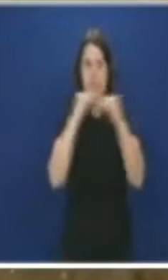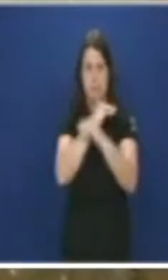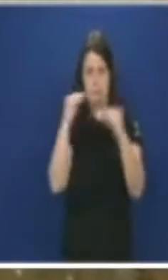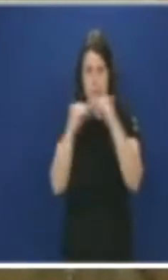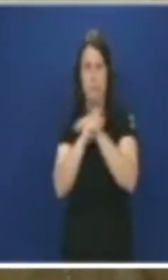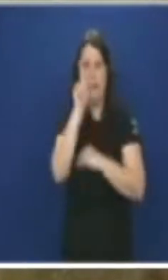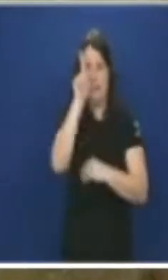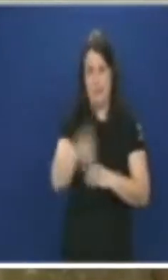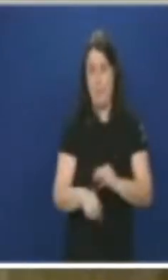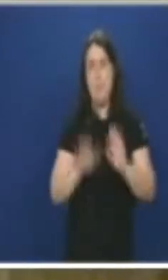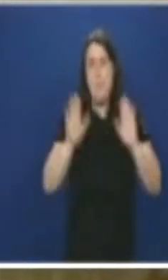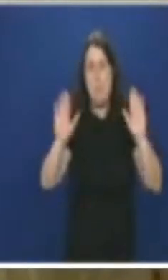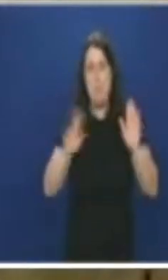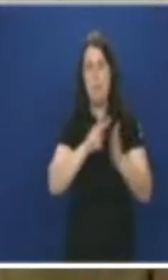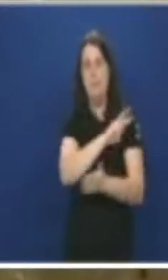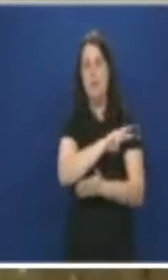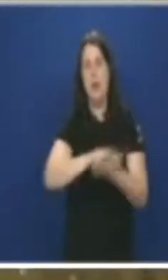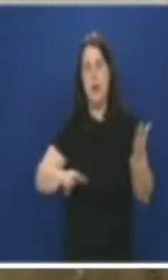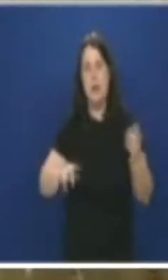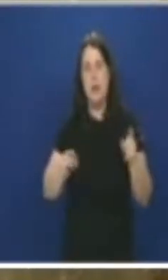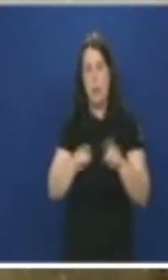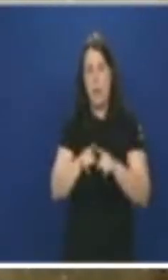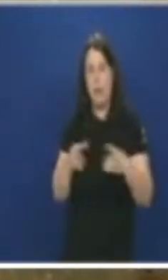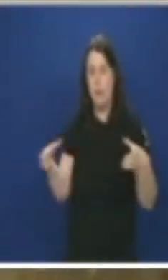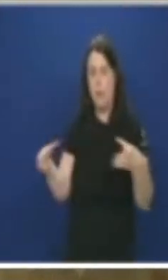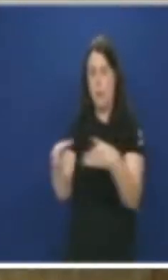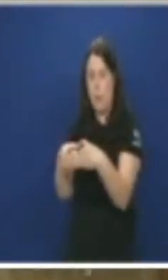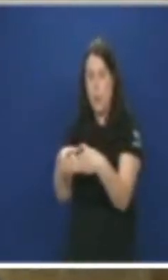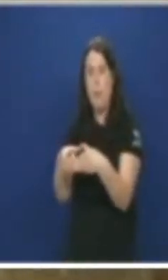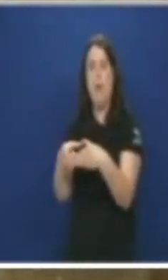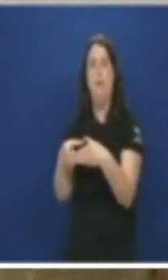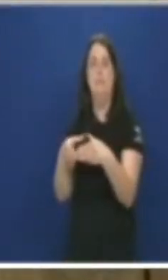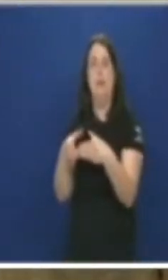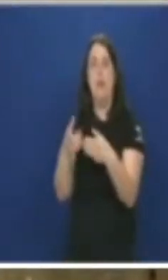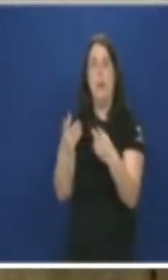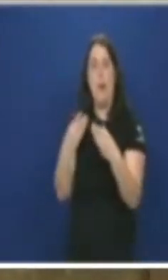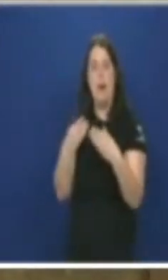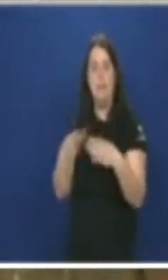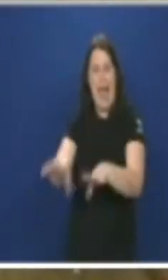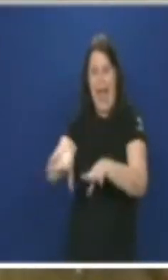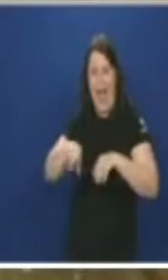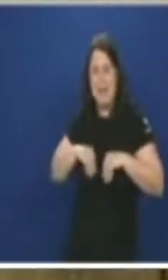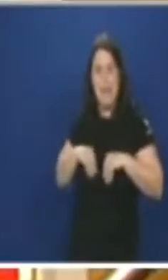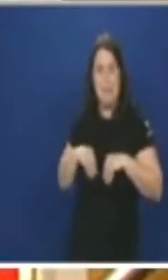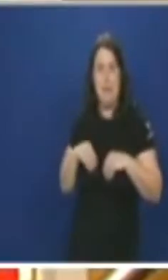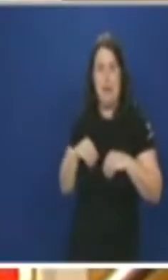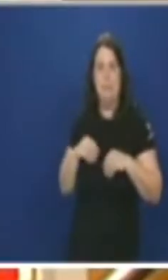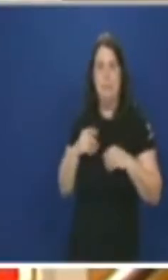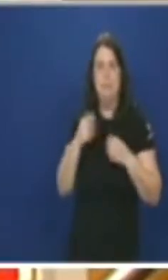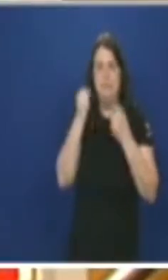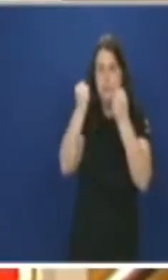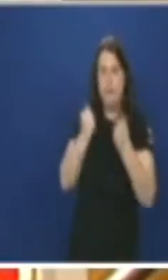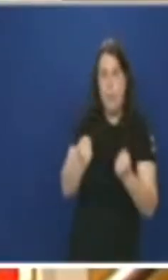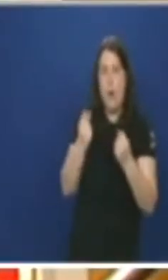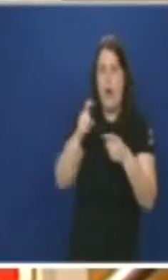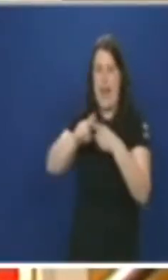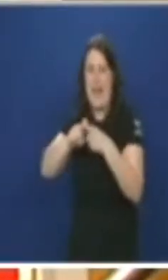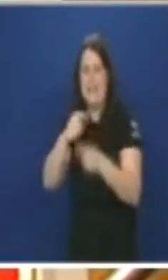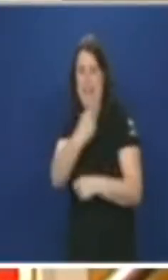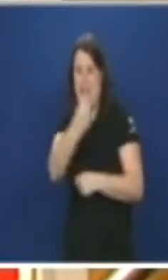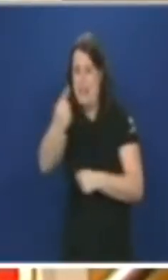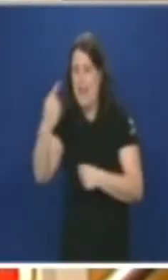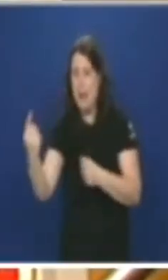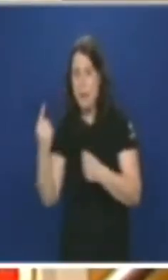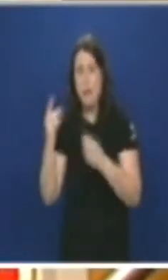embargo, Galicia actúa con eles como unha nai que admite as distintas personalidades e actitudes dos